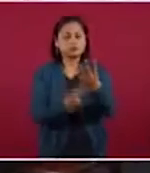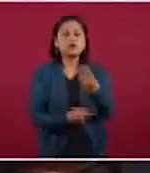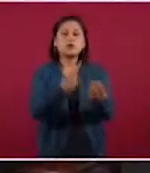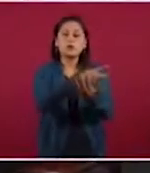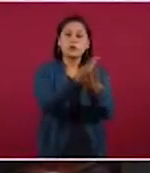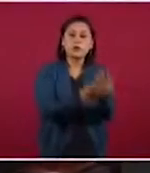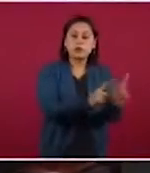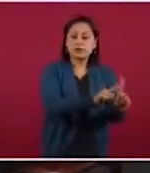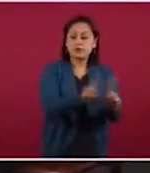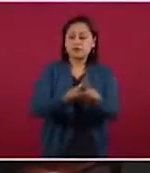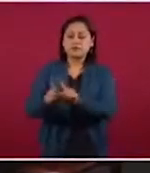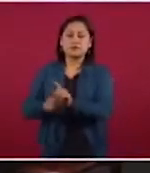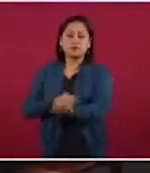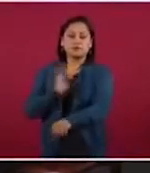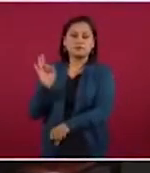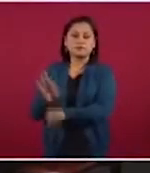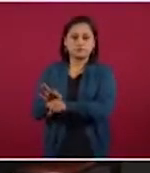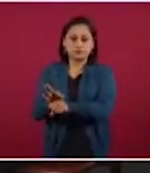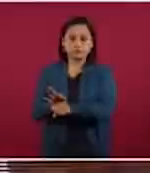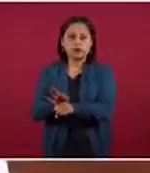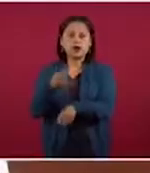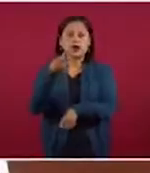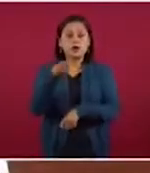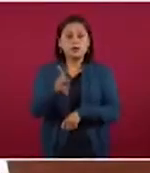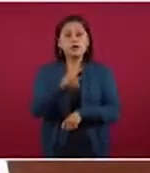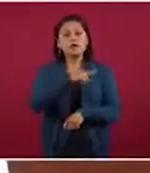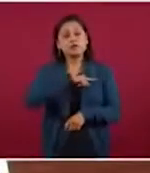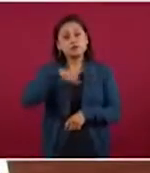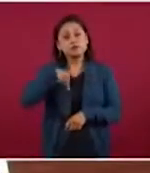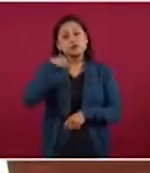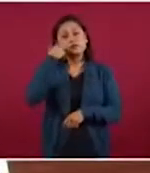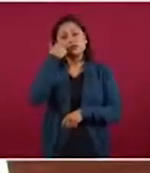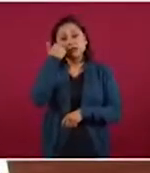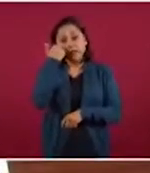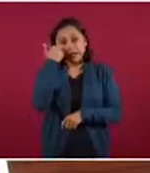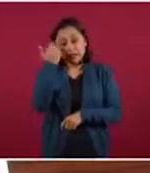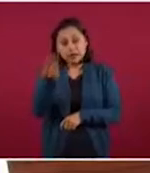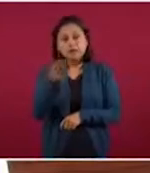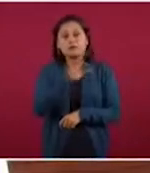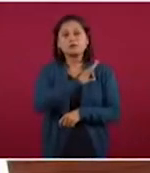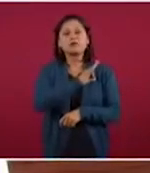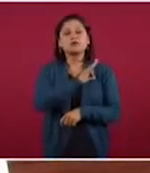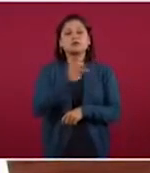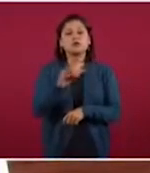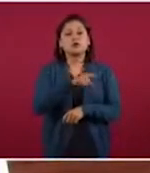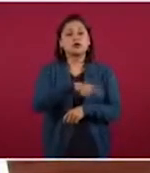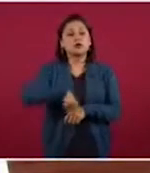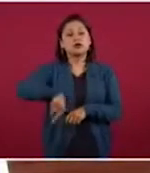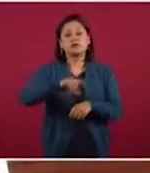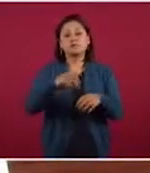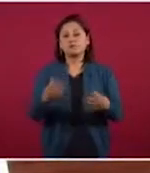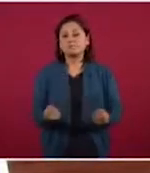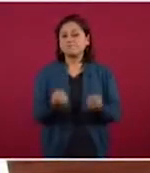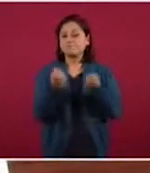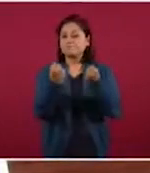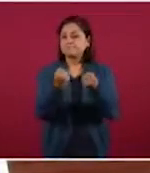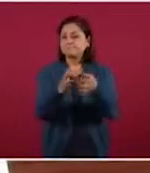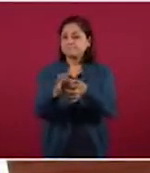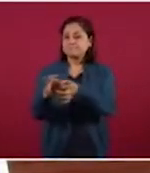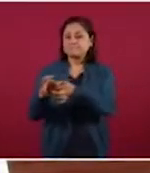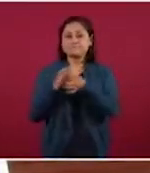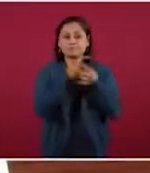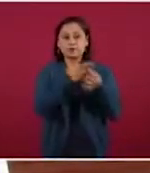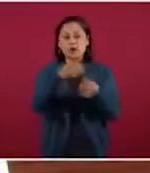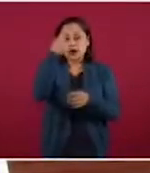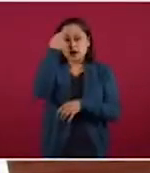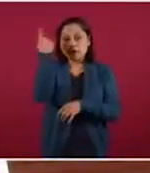pero lo que queremos es poder consolidar esta coordinación para garantizar que las mujeres lleguen a cualquier